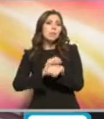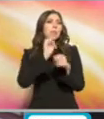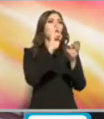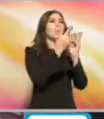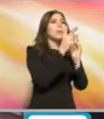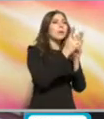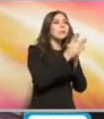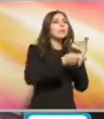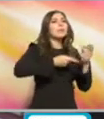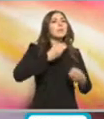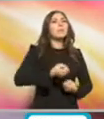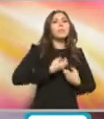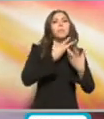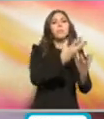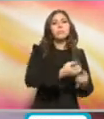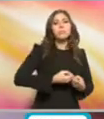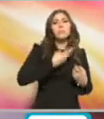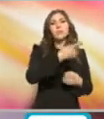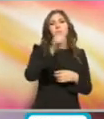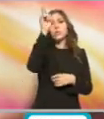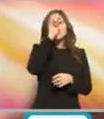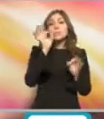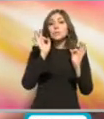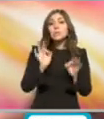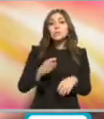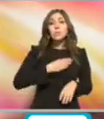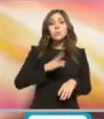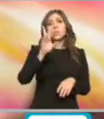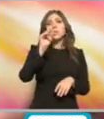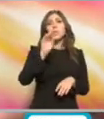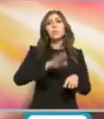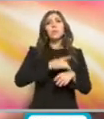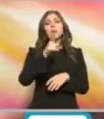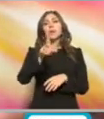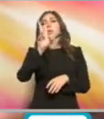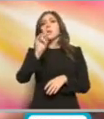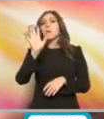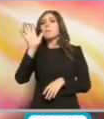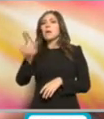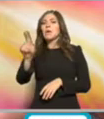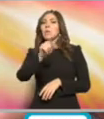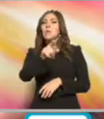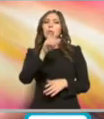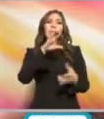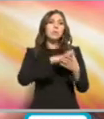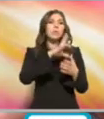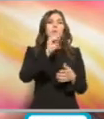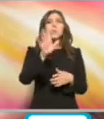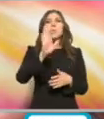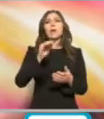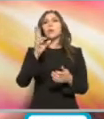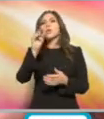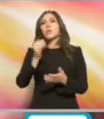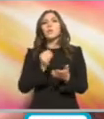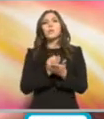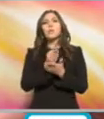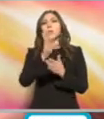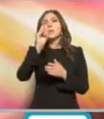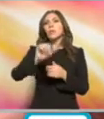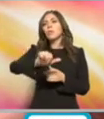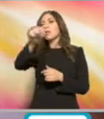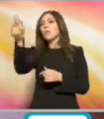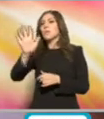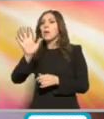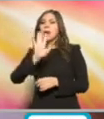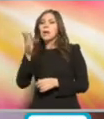la vecina, en Y fin. luego el consejo no es ideal porque acaban diciéndote, no, es que te es infiel y por eso ya no están funcionando tan bien. No, mil Exacto. cosas que no.